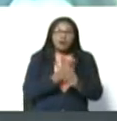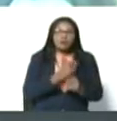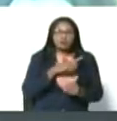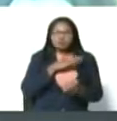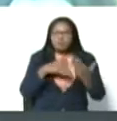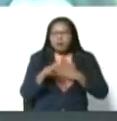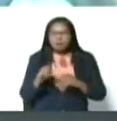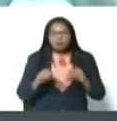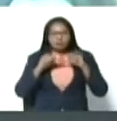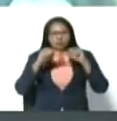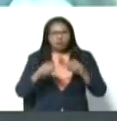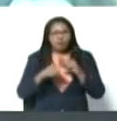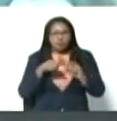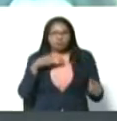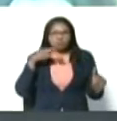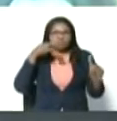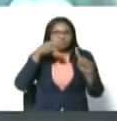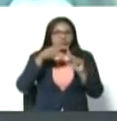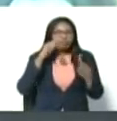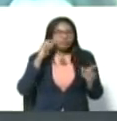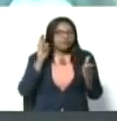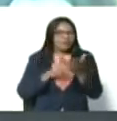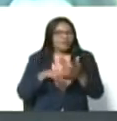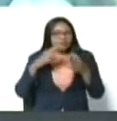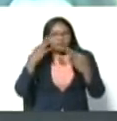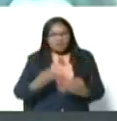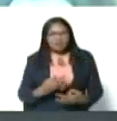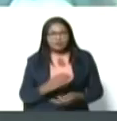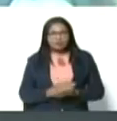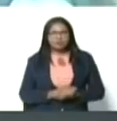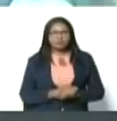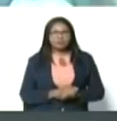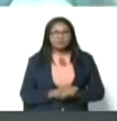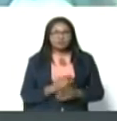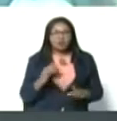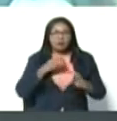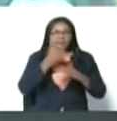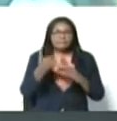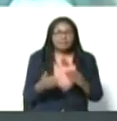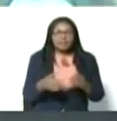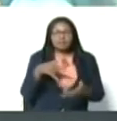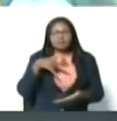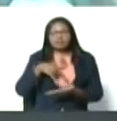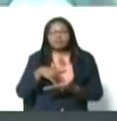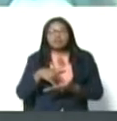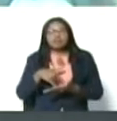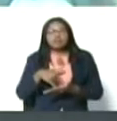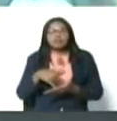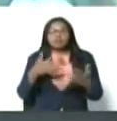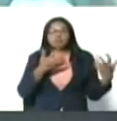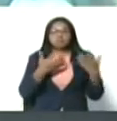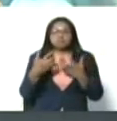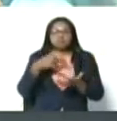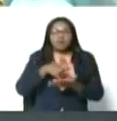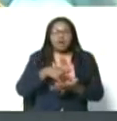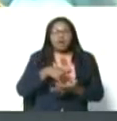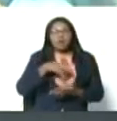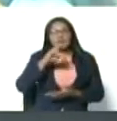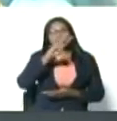vamos avanzando hacia el rumbo correcto, hacia el objetivo correcto del Plan Carabobo 200.